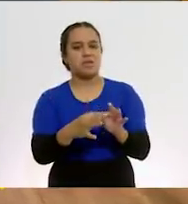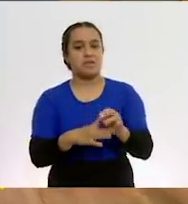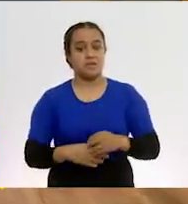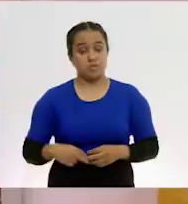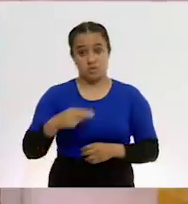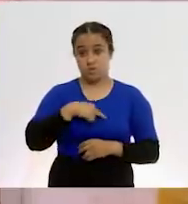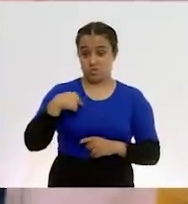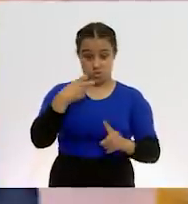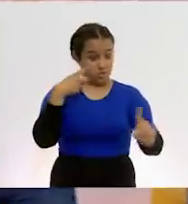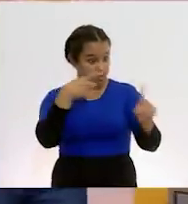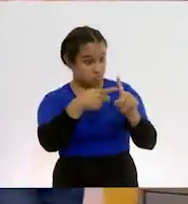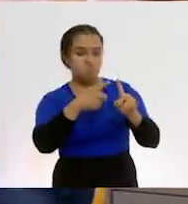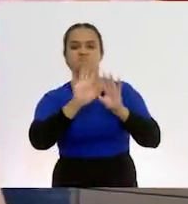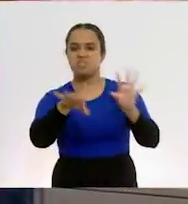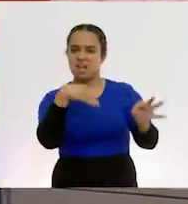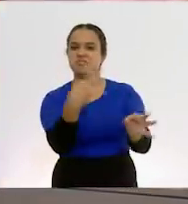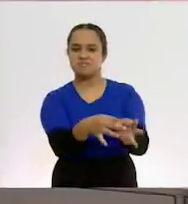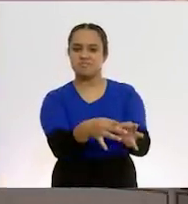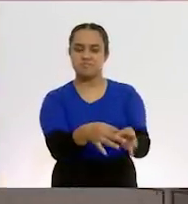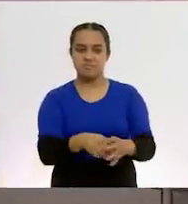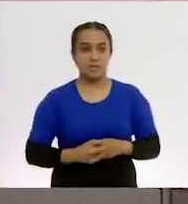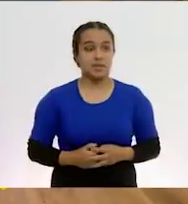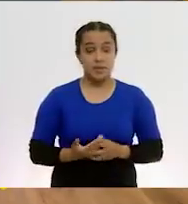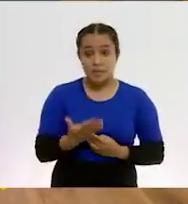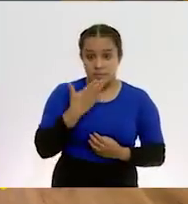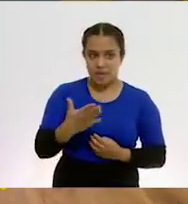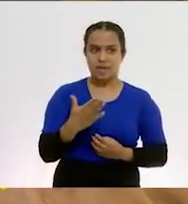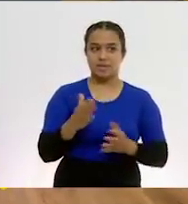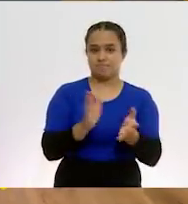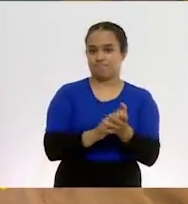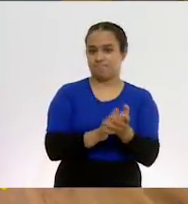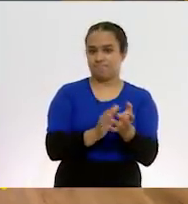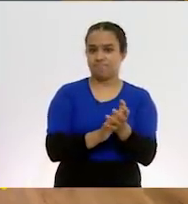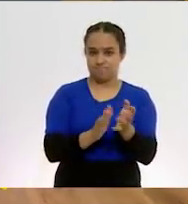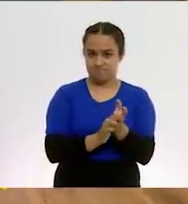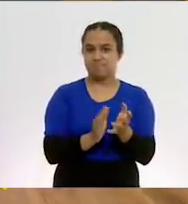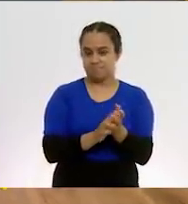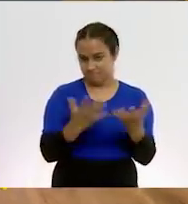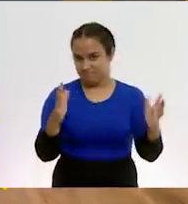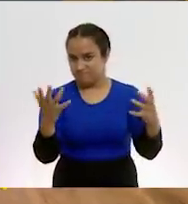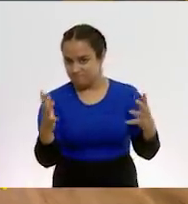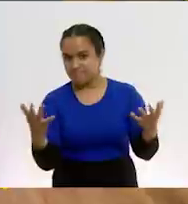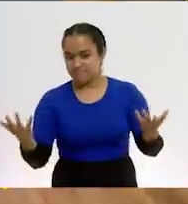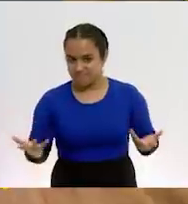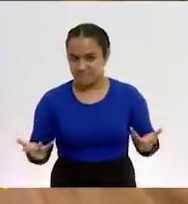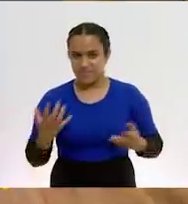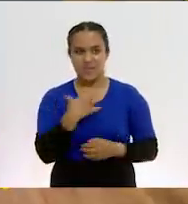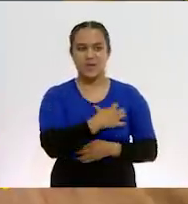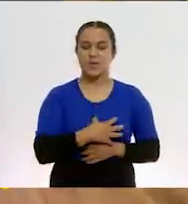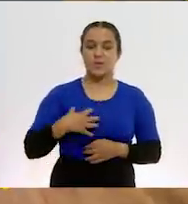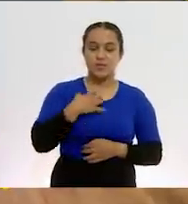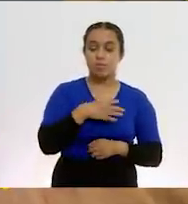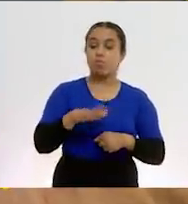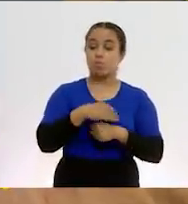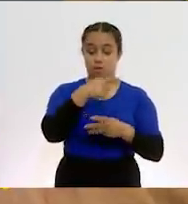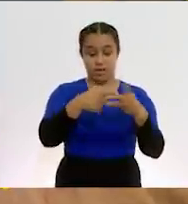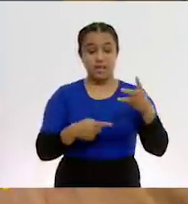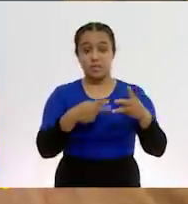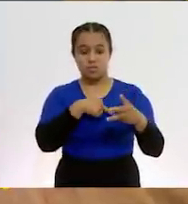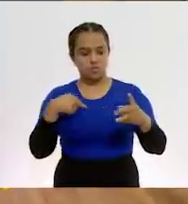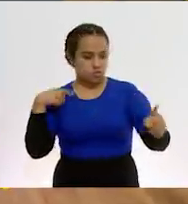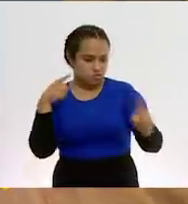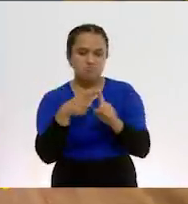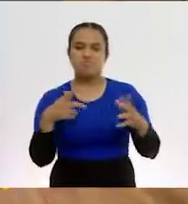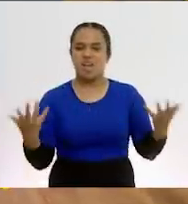el propósito. Y pues vamos a aplaudirnos ahí con esa acción, muy contentos porque logramos nuestro propósito.